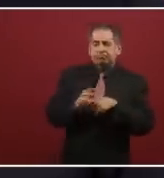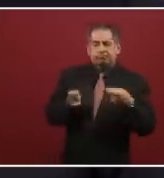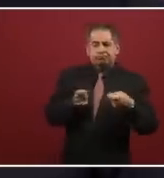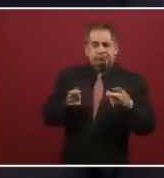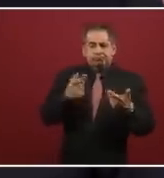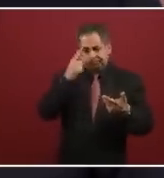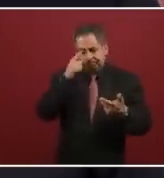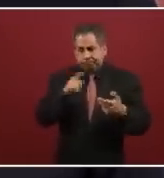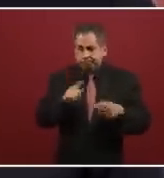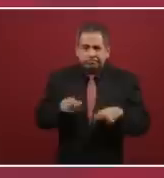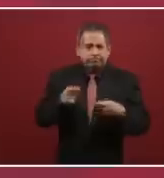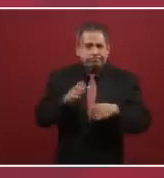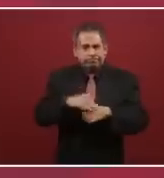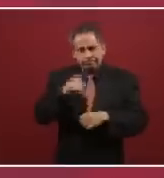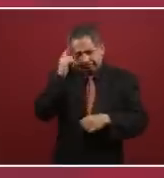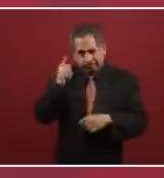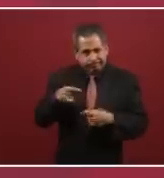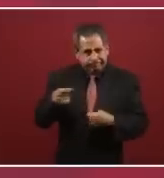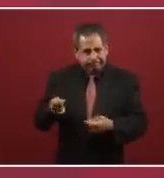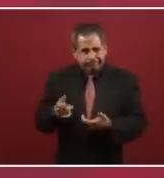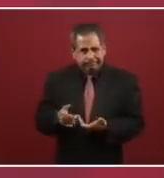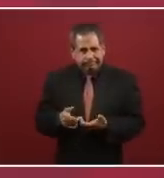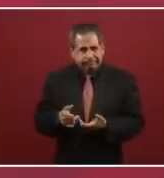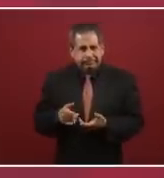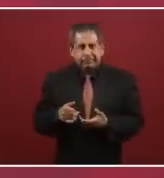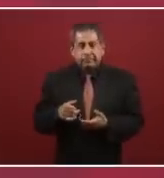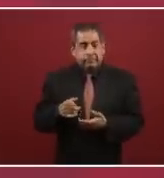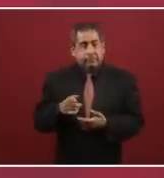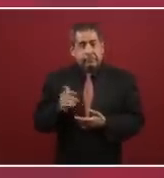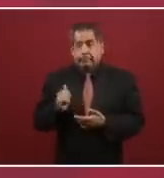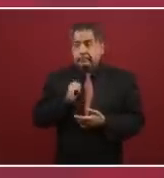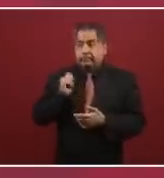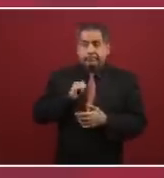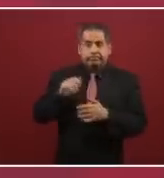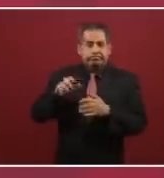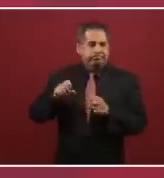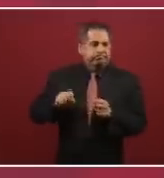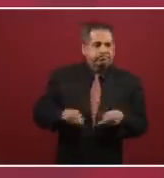para facilitar la privatización, el saqueo,